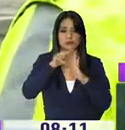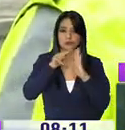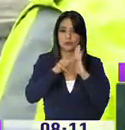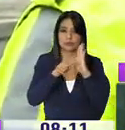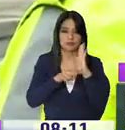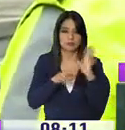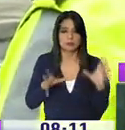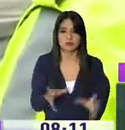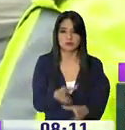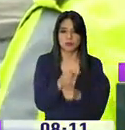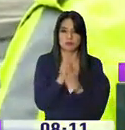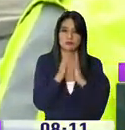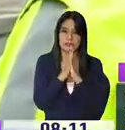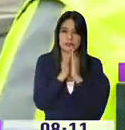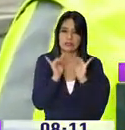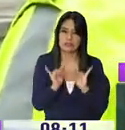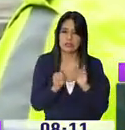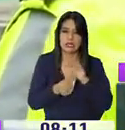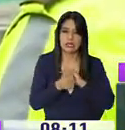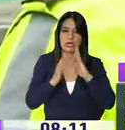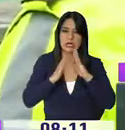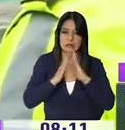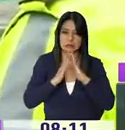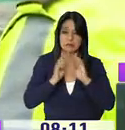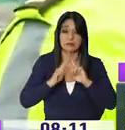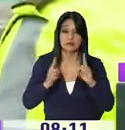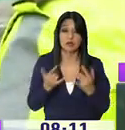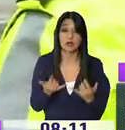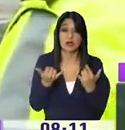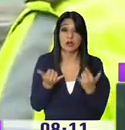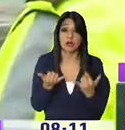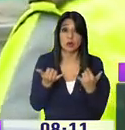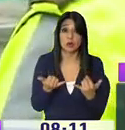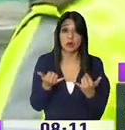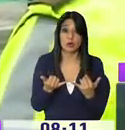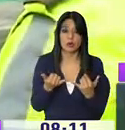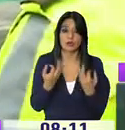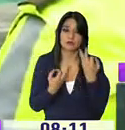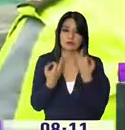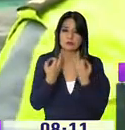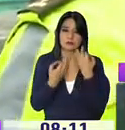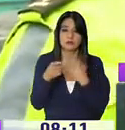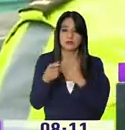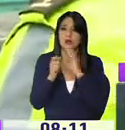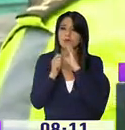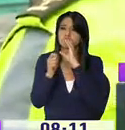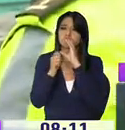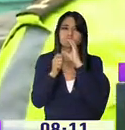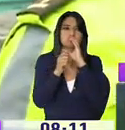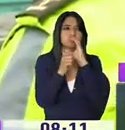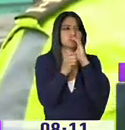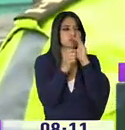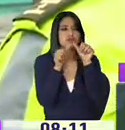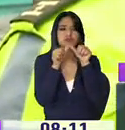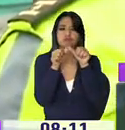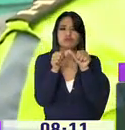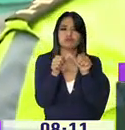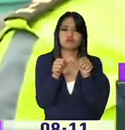nuestro pedido de quédate en casa. Lo que vamos también, como lo indica el perifoneo del patrullero, vamos a continuar